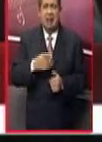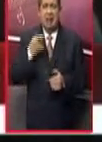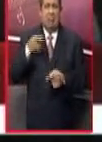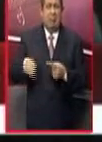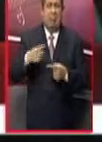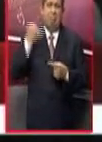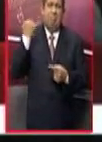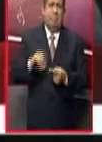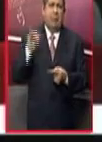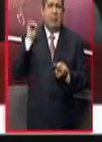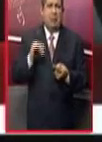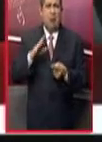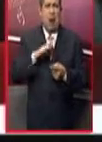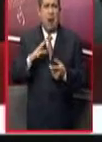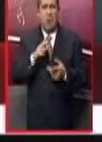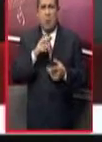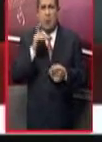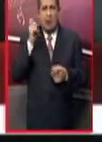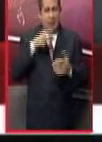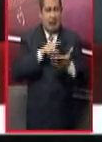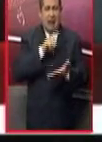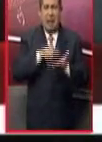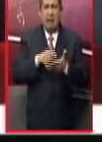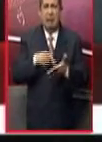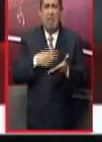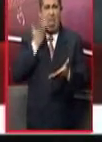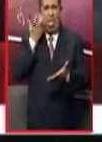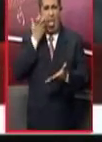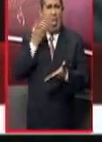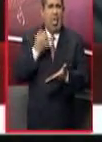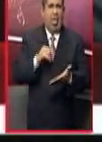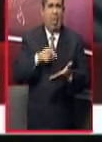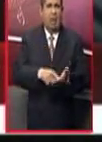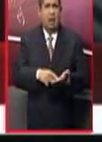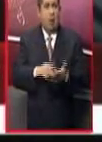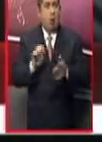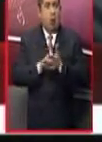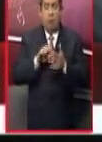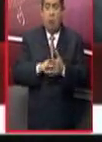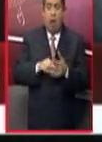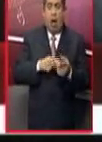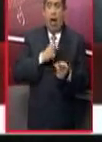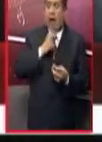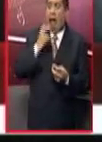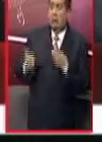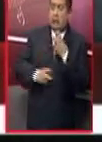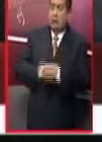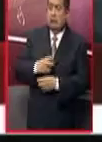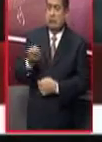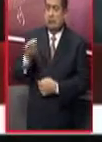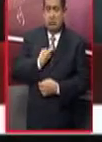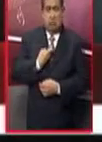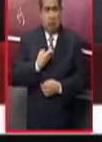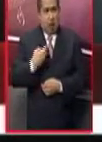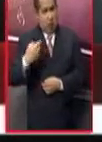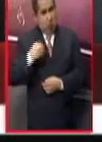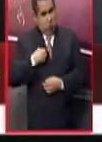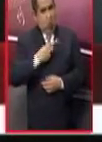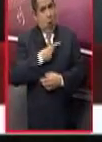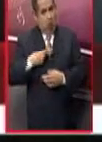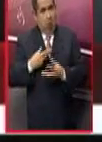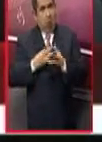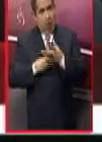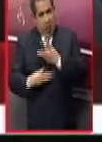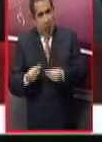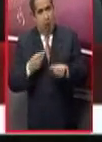cuestión absurda que la carga de la prueba esté en el titular del derecho, es decir, son los ciudadanos los que tenemos que probar, o